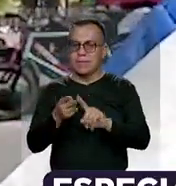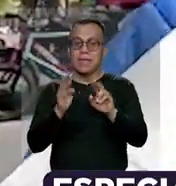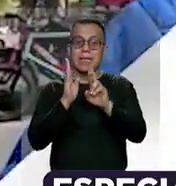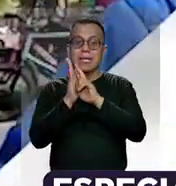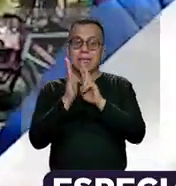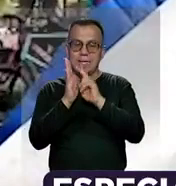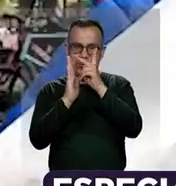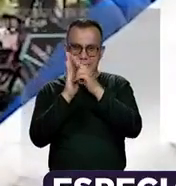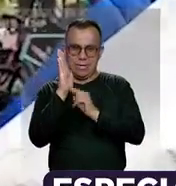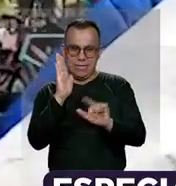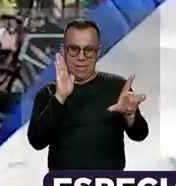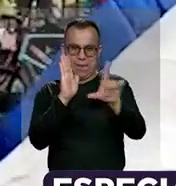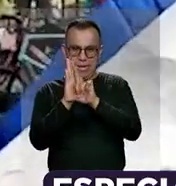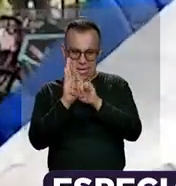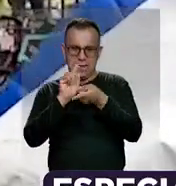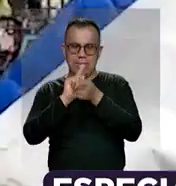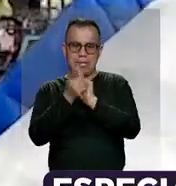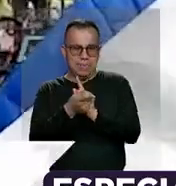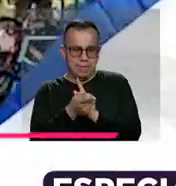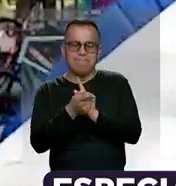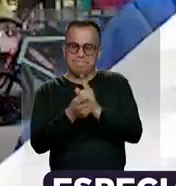a la salud lesiva